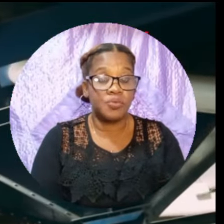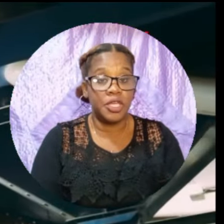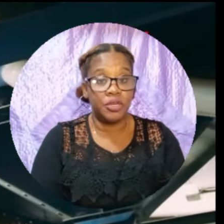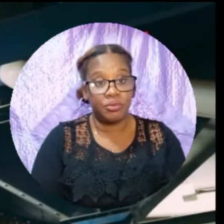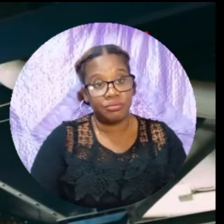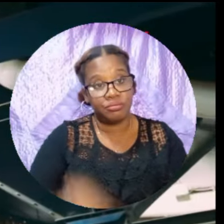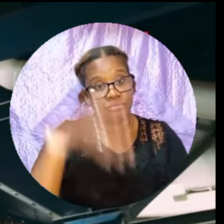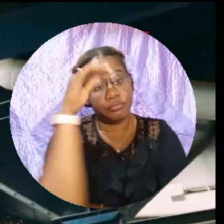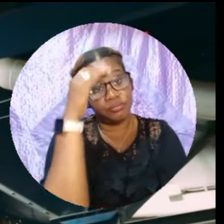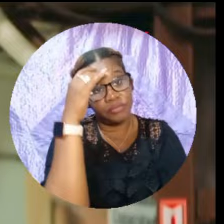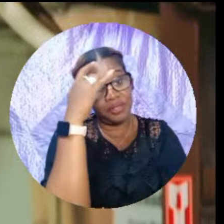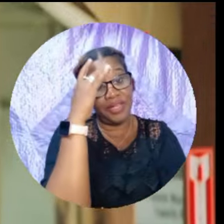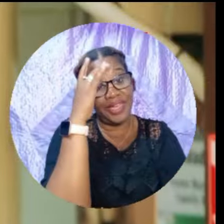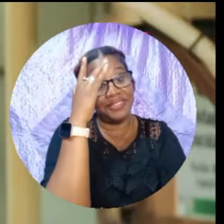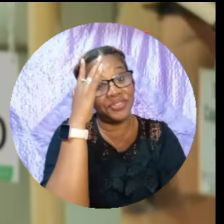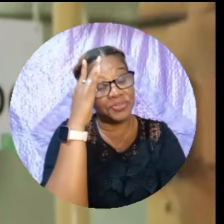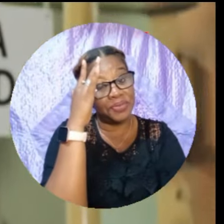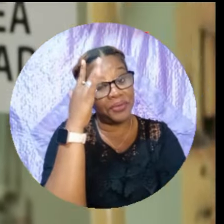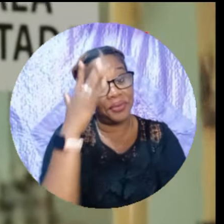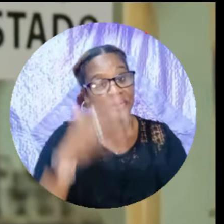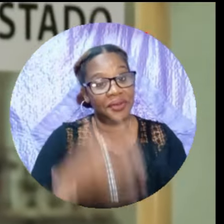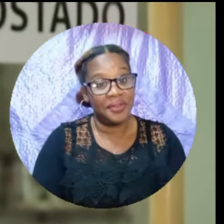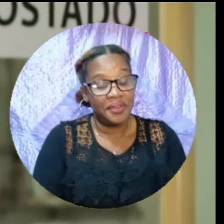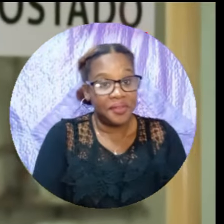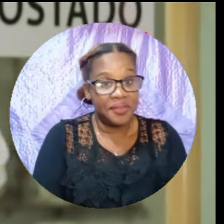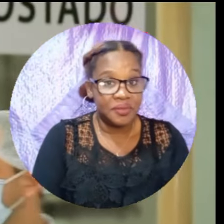Dios mío. Dios mío.